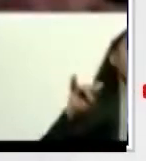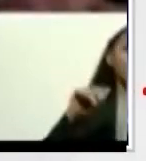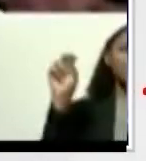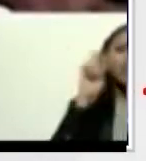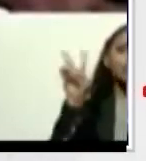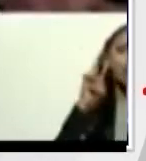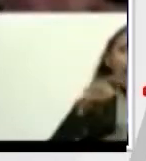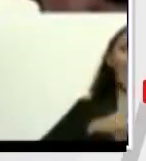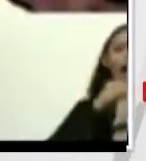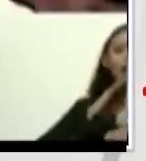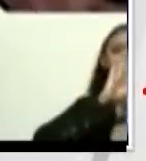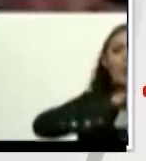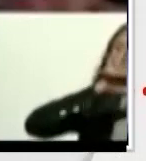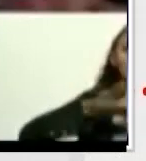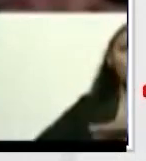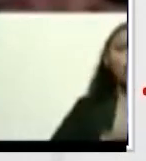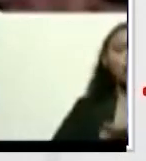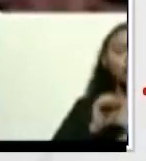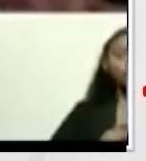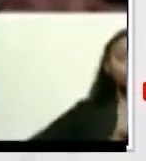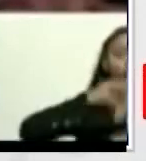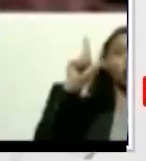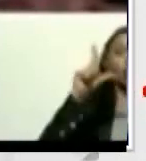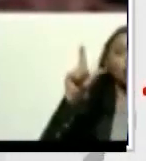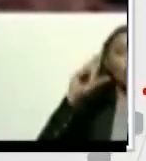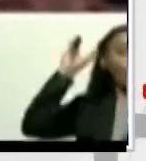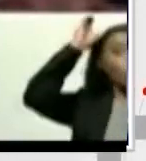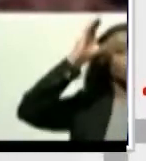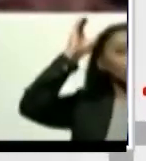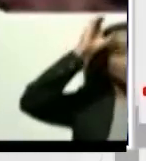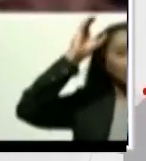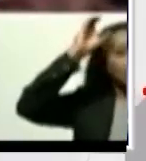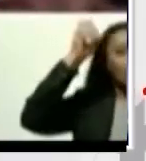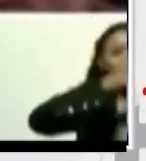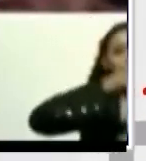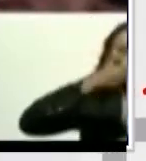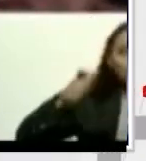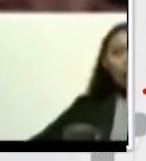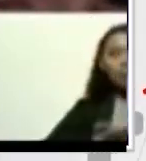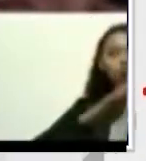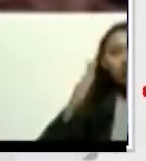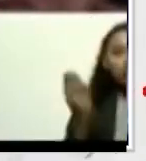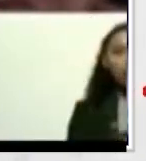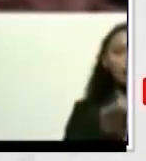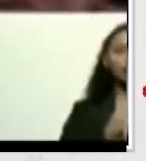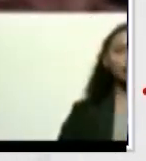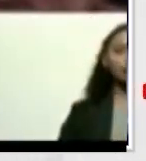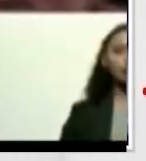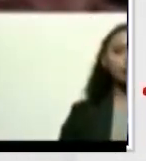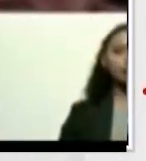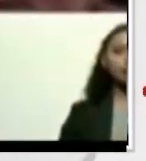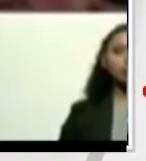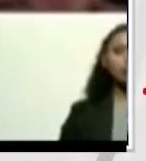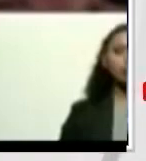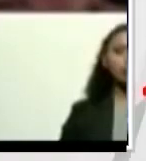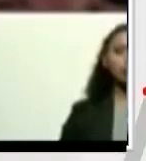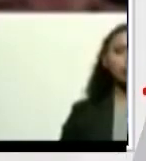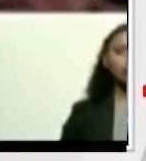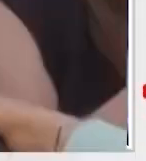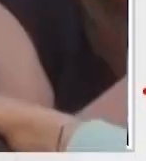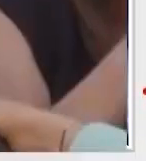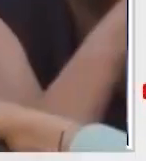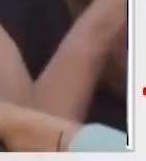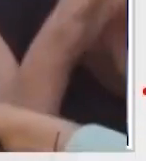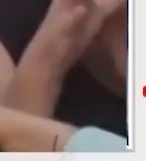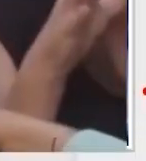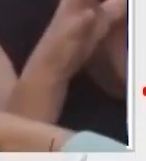no con quien finge controlarlo. La prueba de que esto trasciende las ideologías políticas es que el gobierno conservador